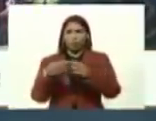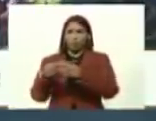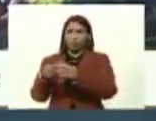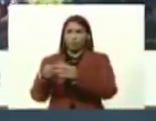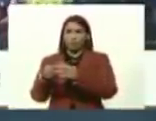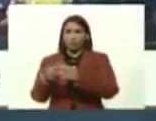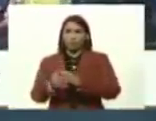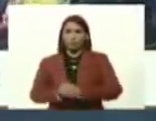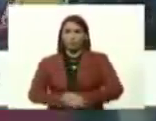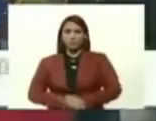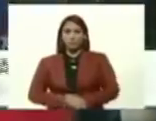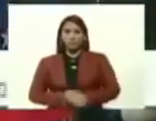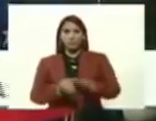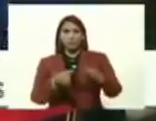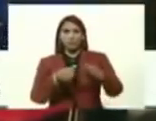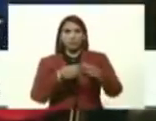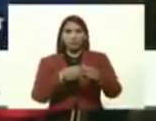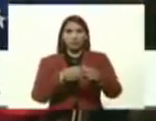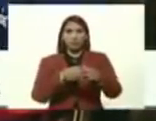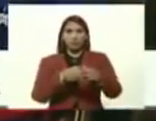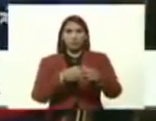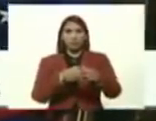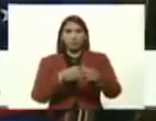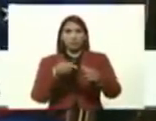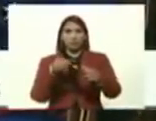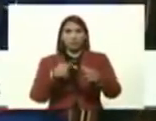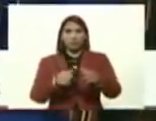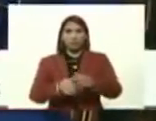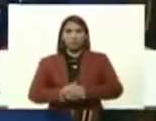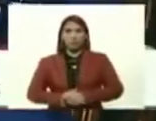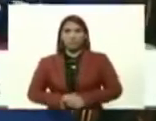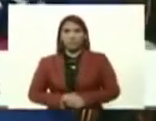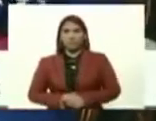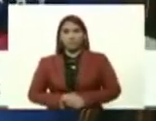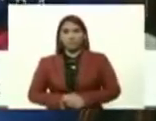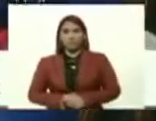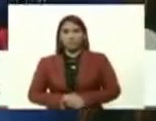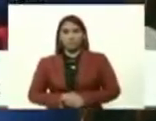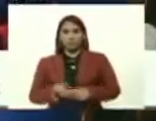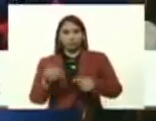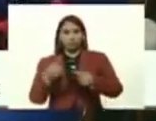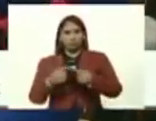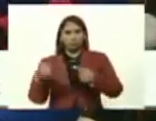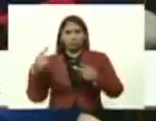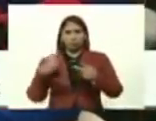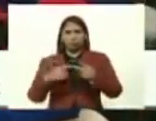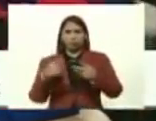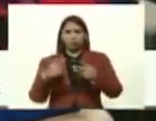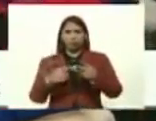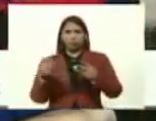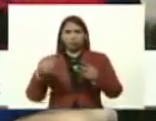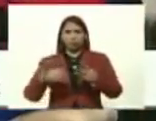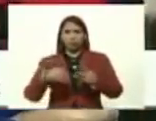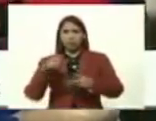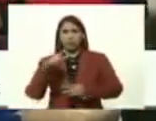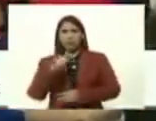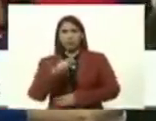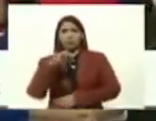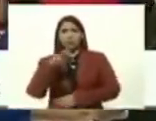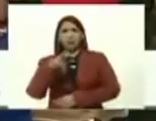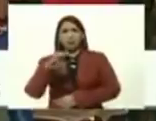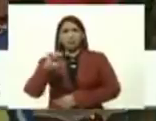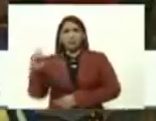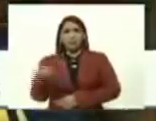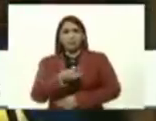¿no? Está el equipo de TV, está Nanu Díaz, Eric Phillips, ¿quién más de TV está aquí? ¿No? Todo el